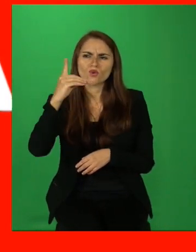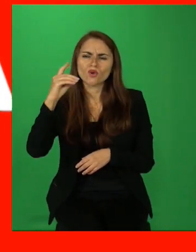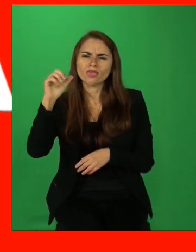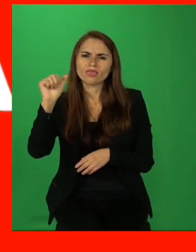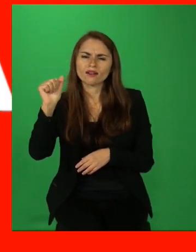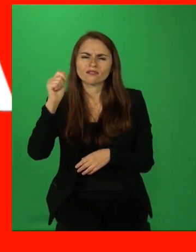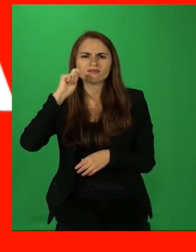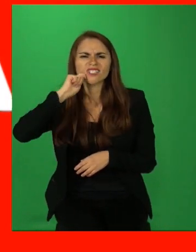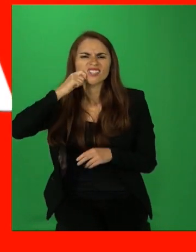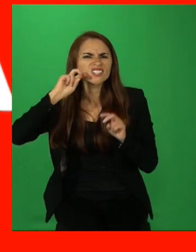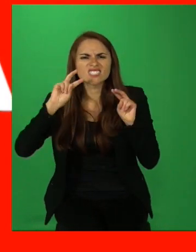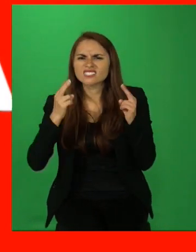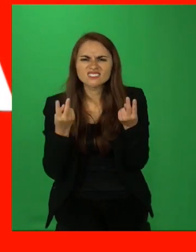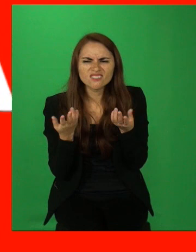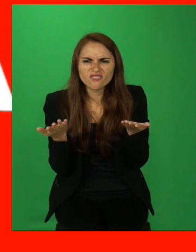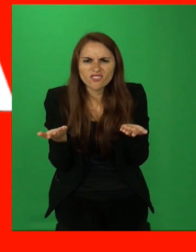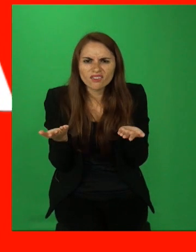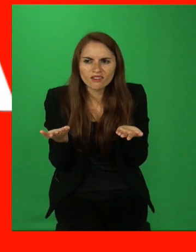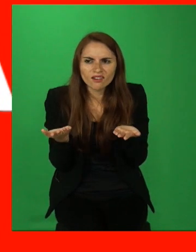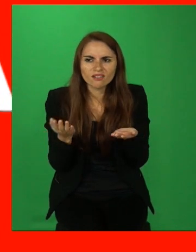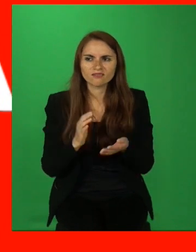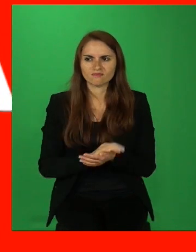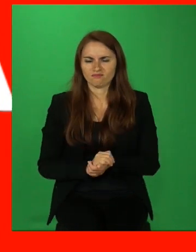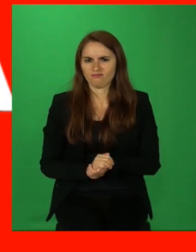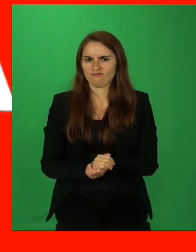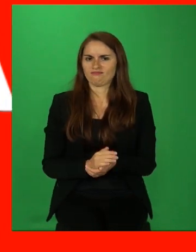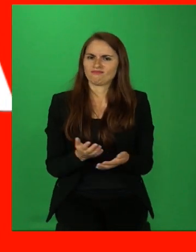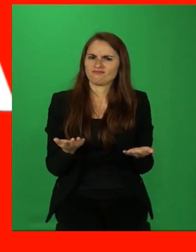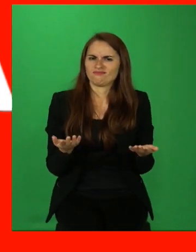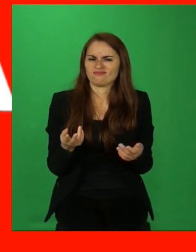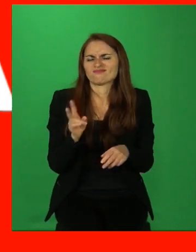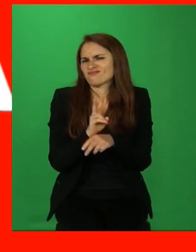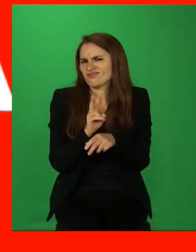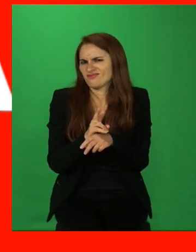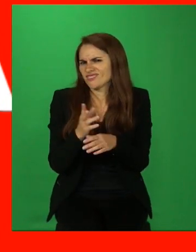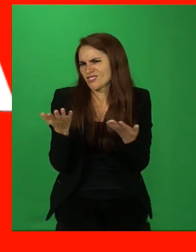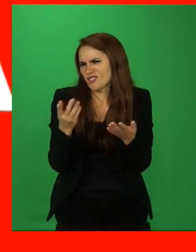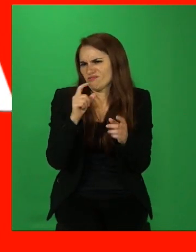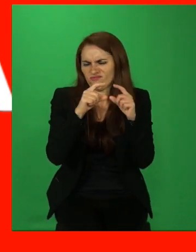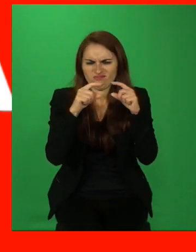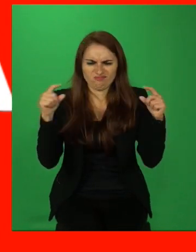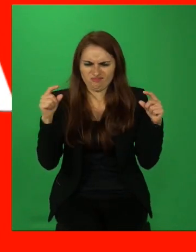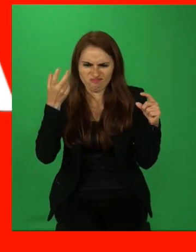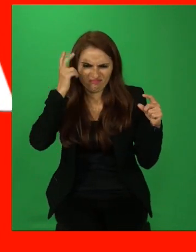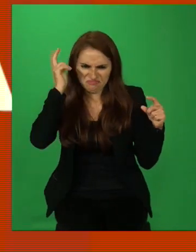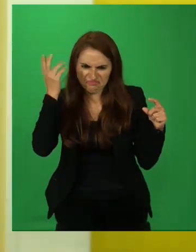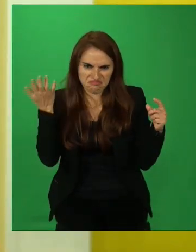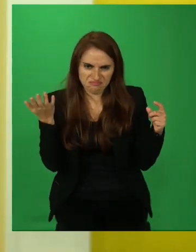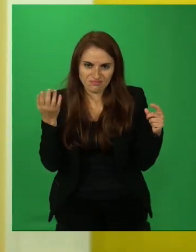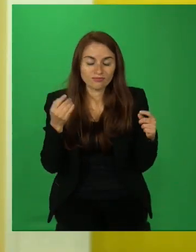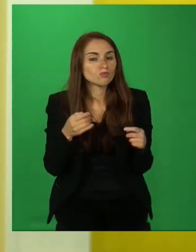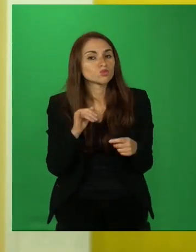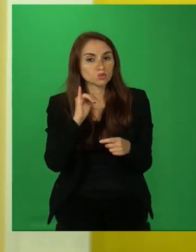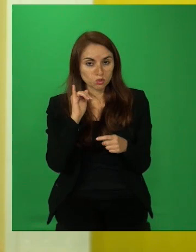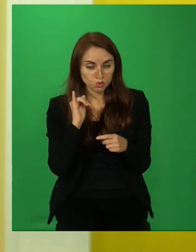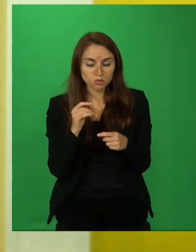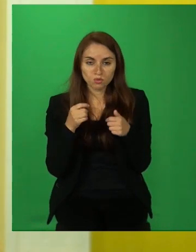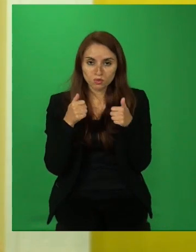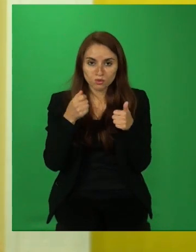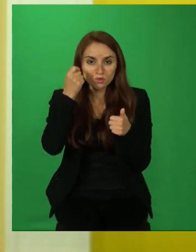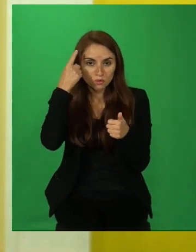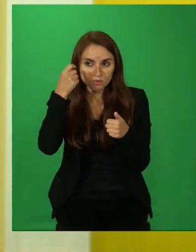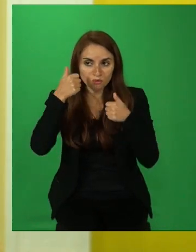es papas mudas ay por favor profesora eso no tiene sentido no si tiene mucho sentido esto